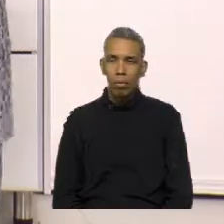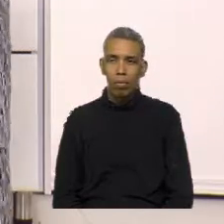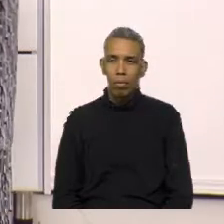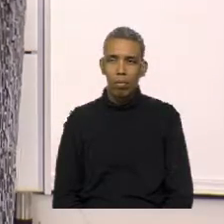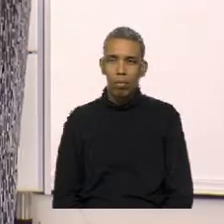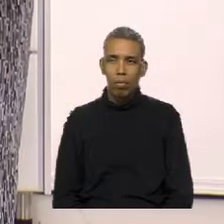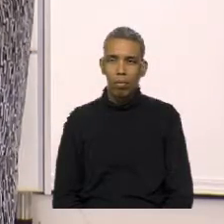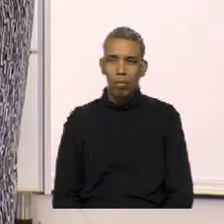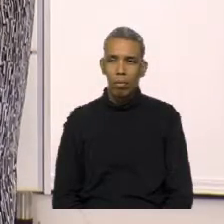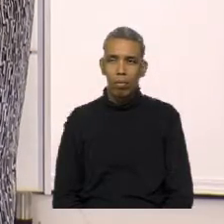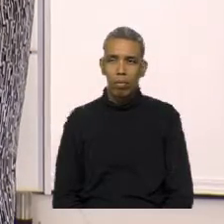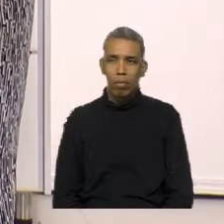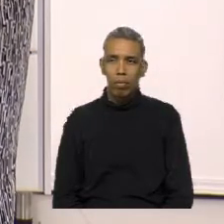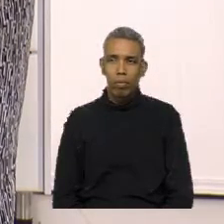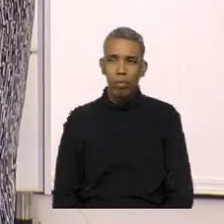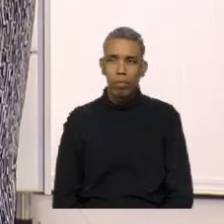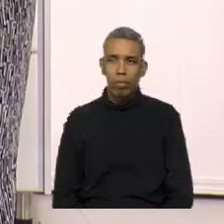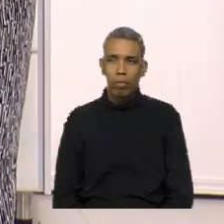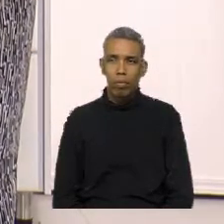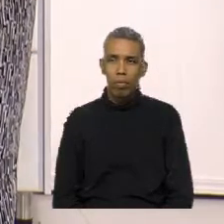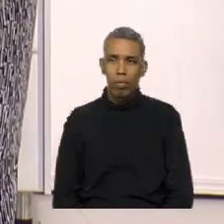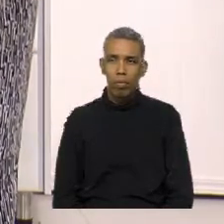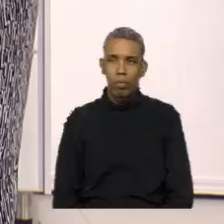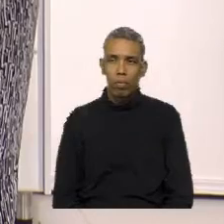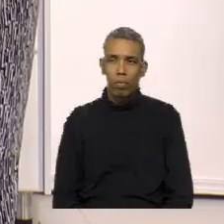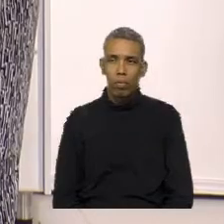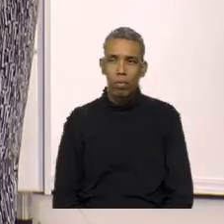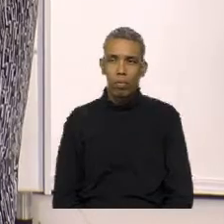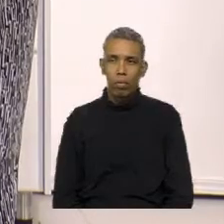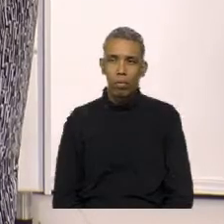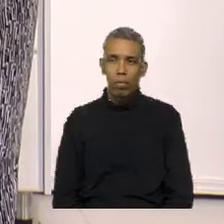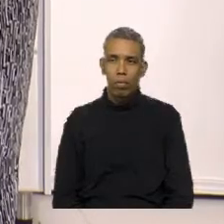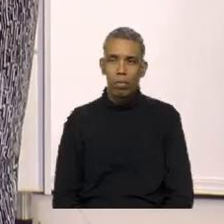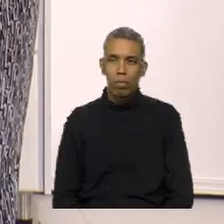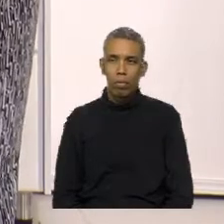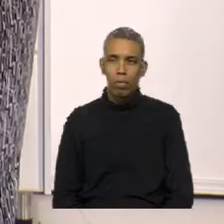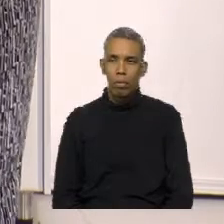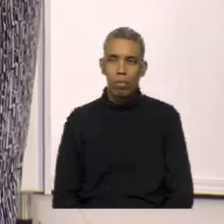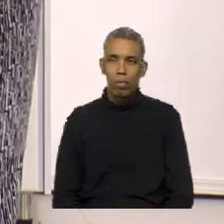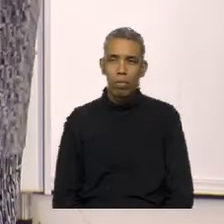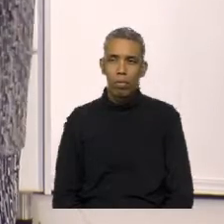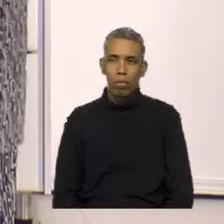con limón más fresco.